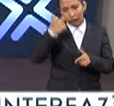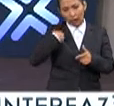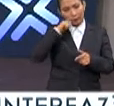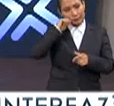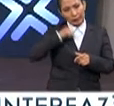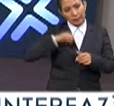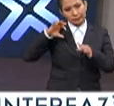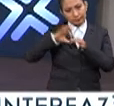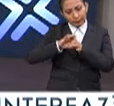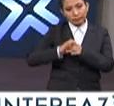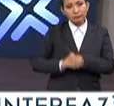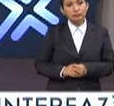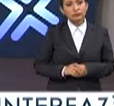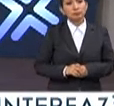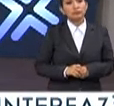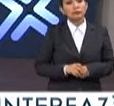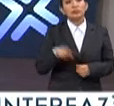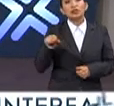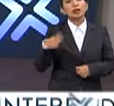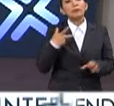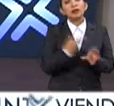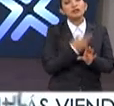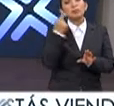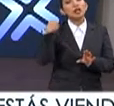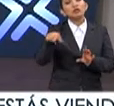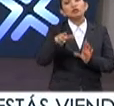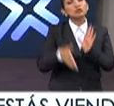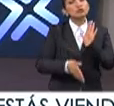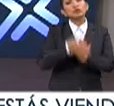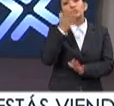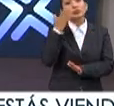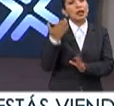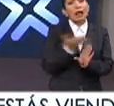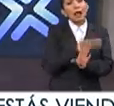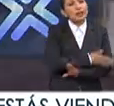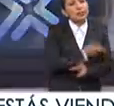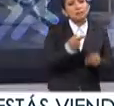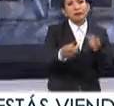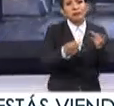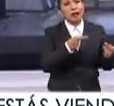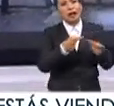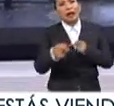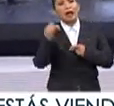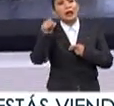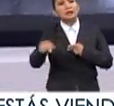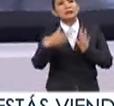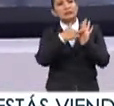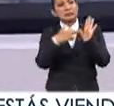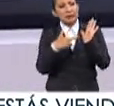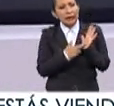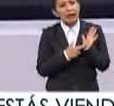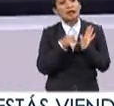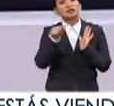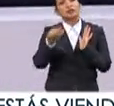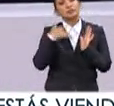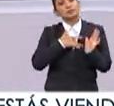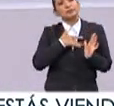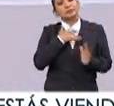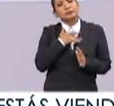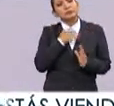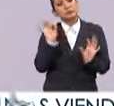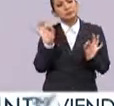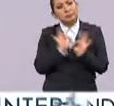amistades de allá claro que tuvo que pasar para que tú te pudiera decir cuáles fueron esos requisitos que tú consideras